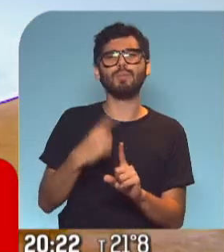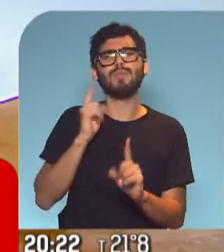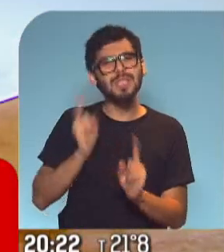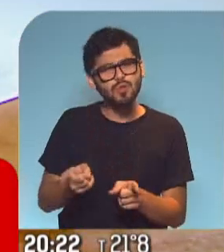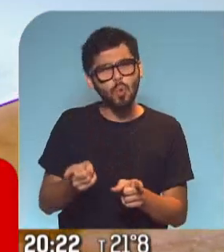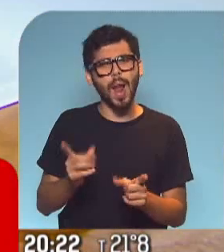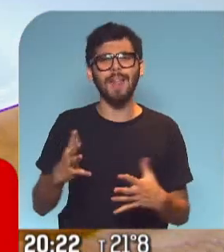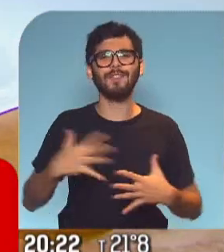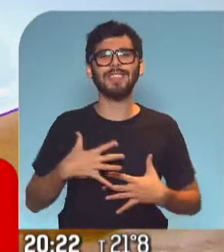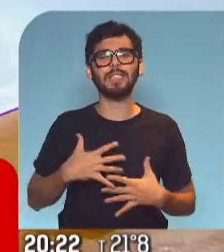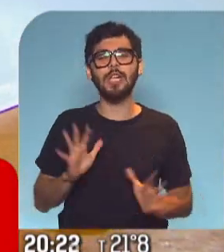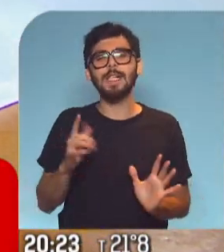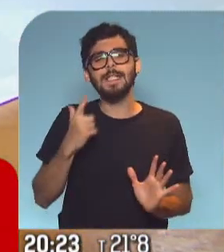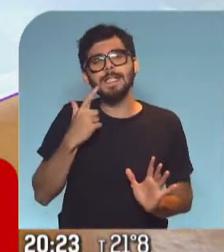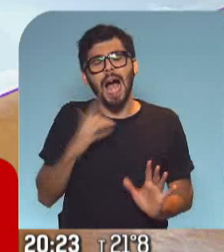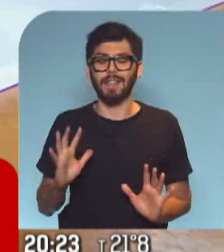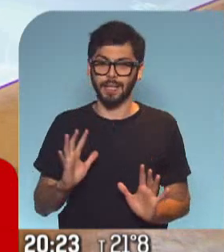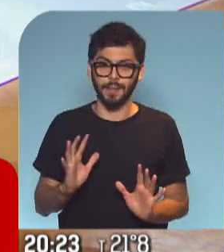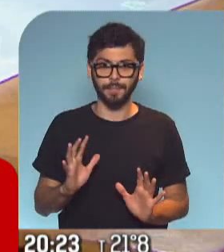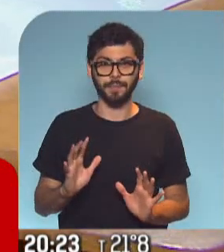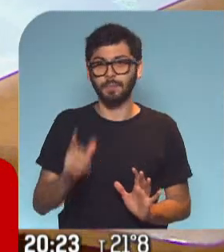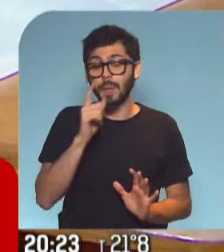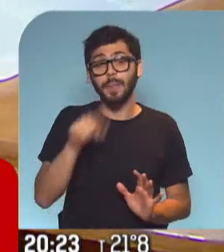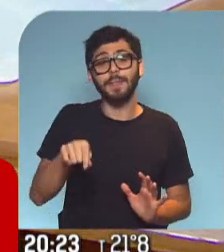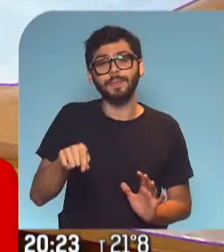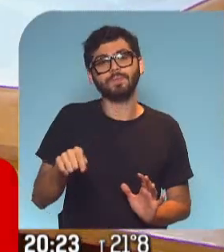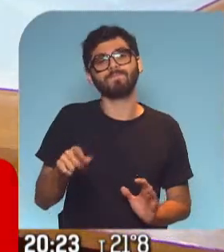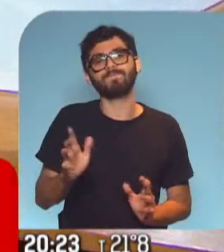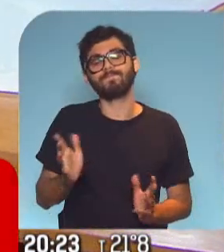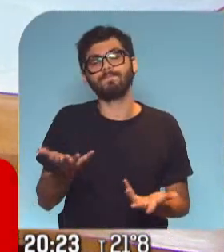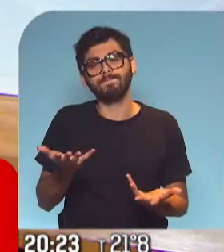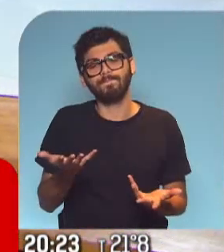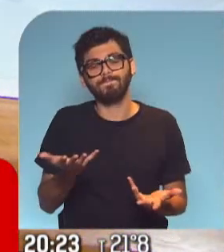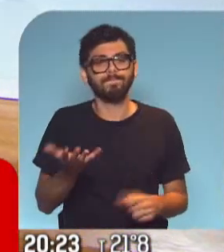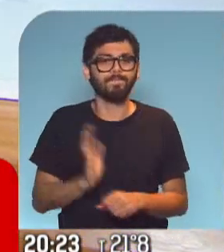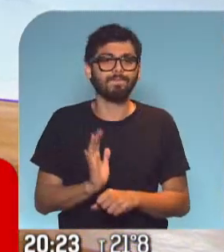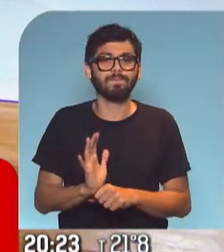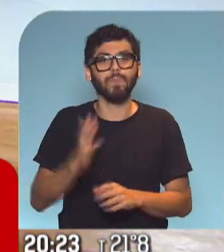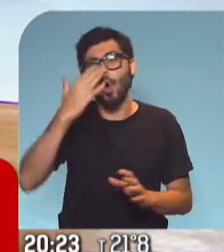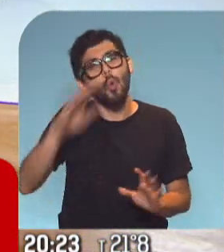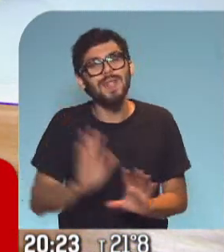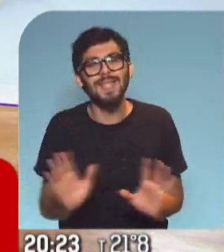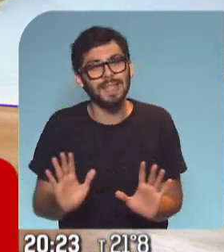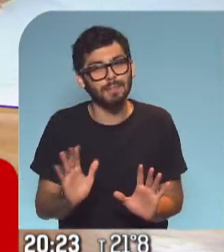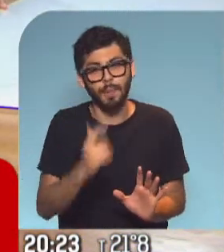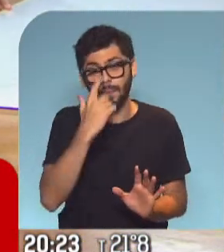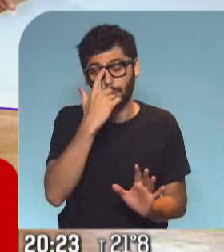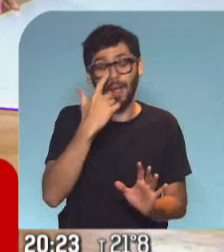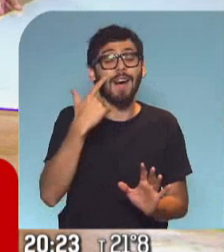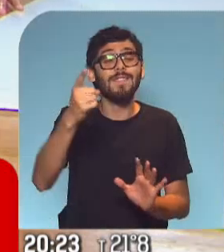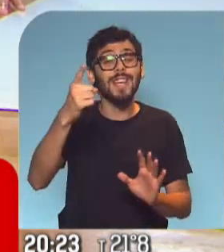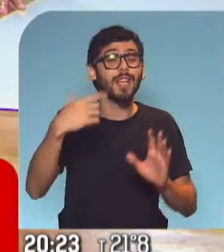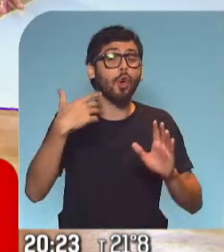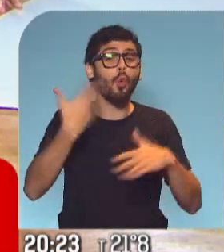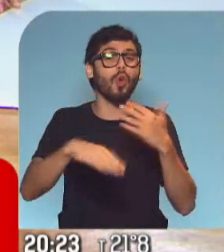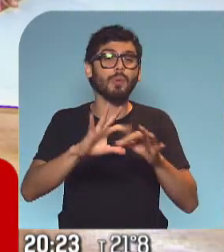a su físico. Y me parece que esta es justamente la última. Y los Juegos Olímpicos,